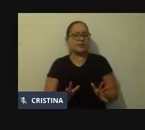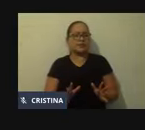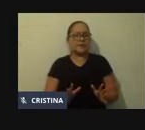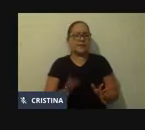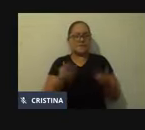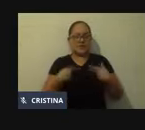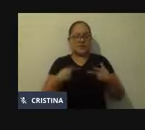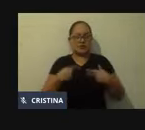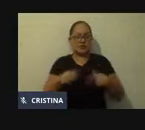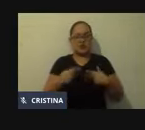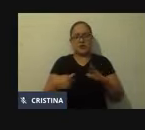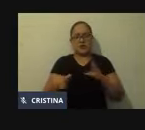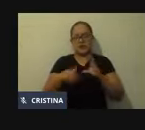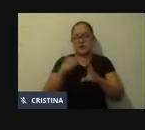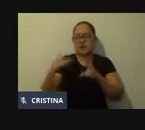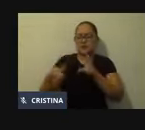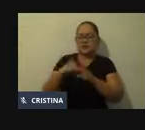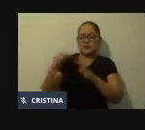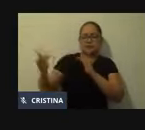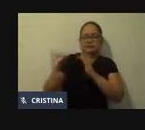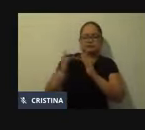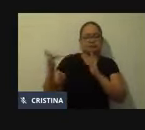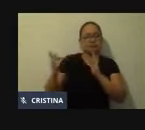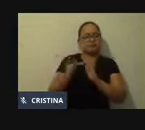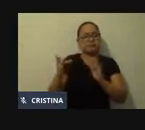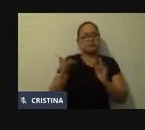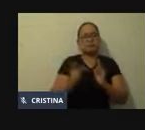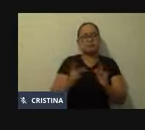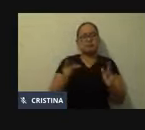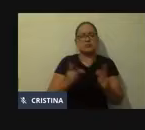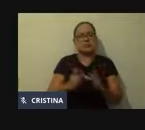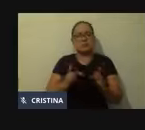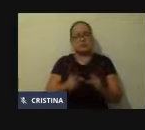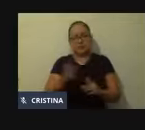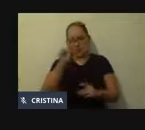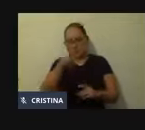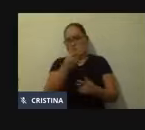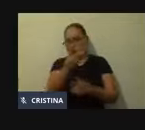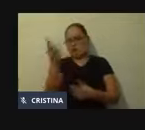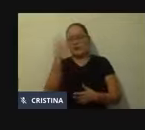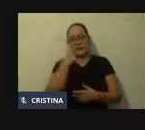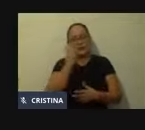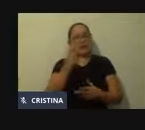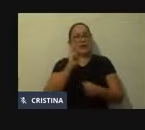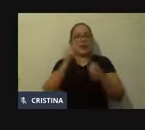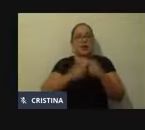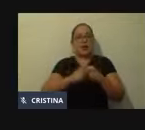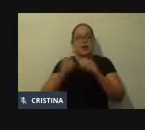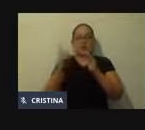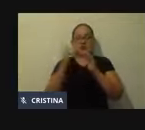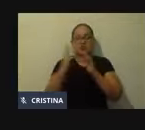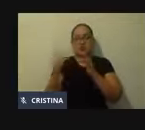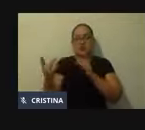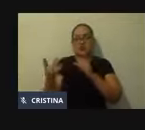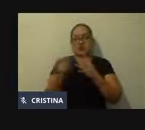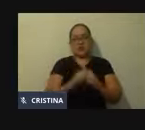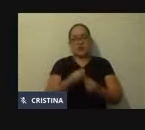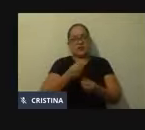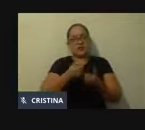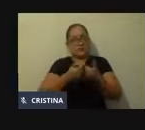me escribe, gente que me contacta, que tú también, si quieres escribir, preguntarme algo, pues mis redes están abiertas para todo el mundo y